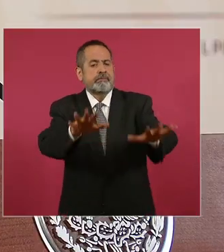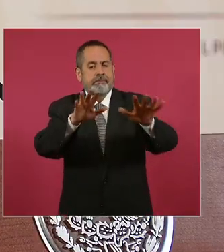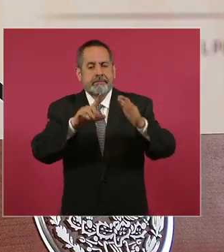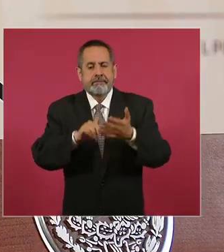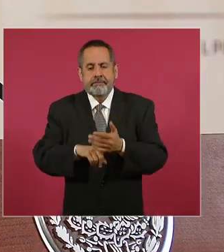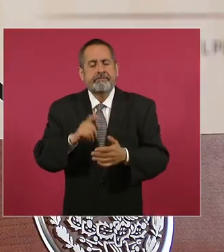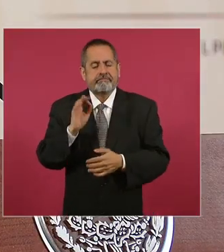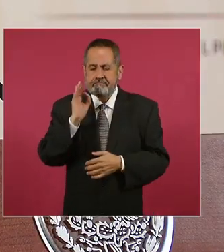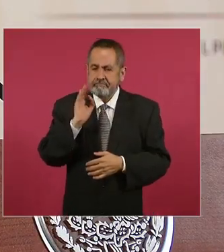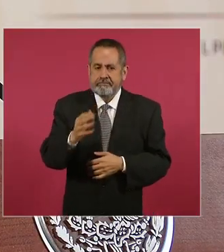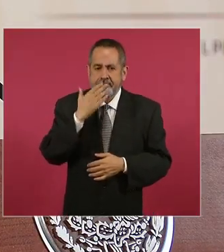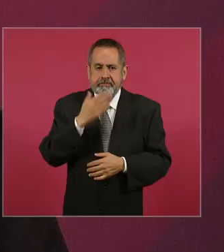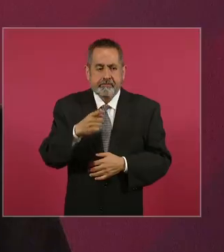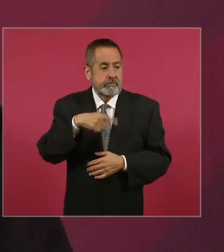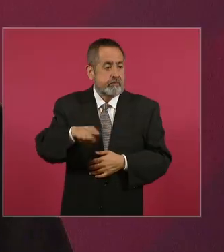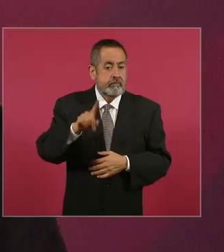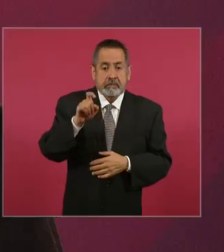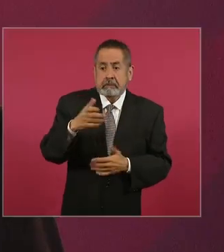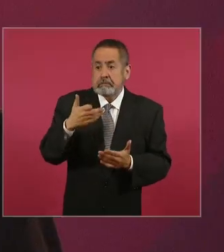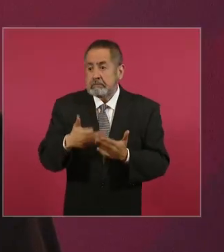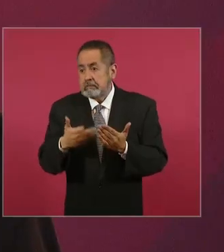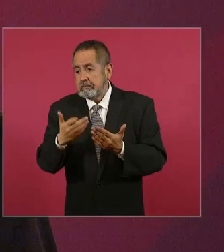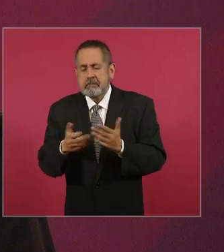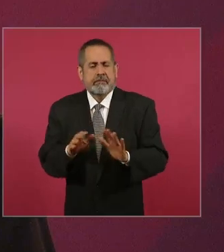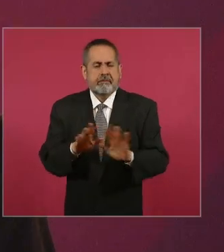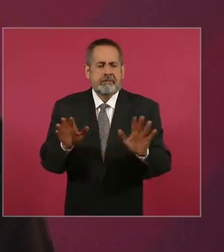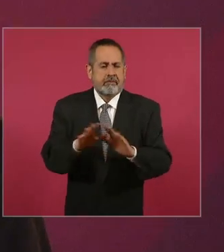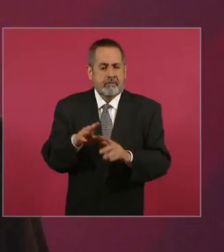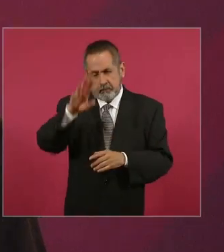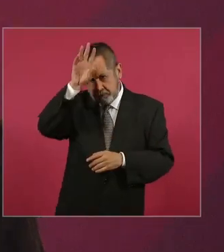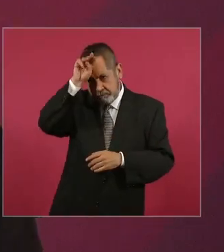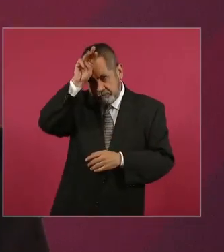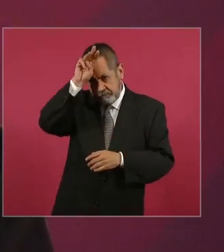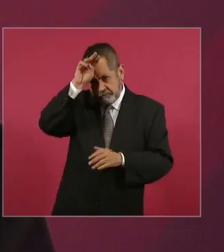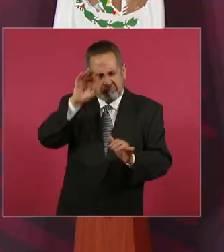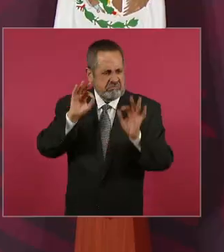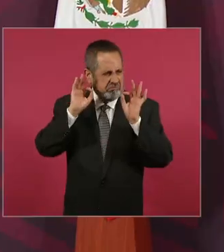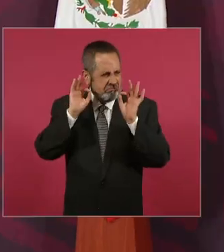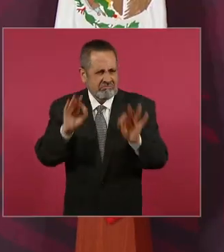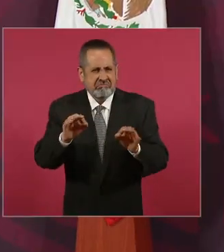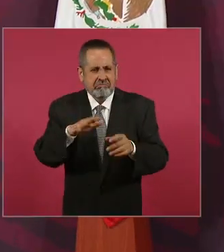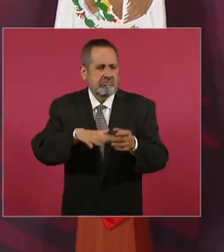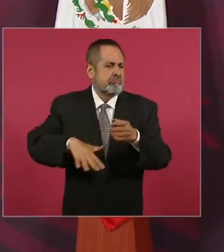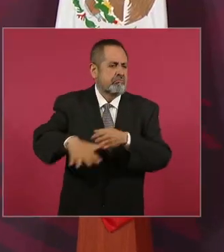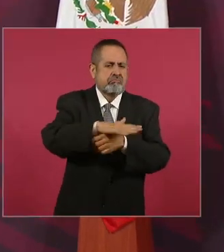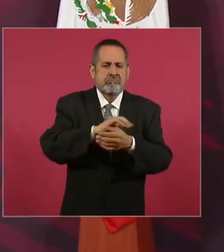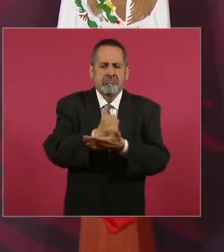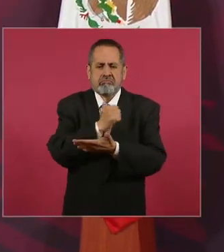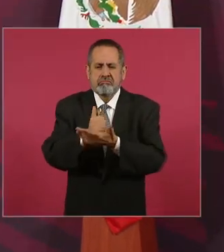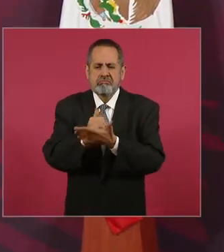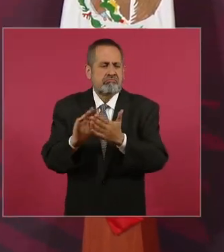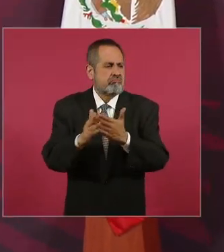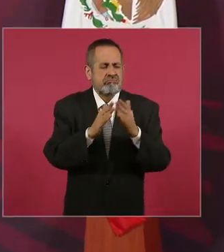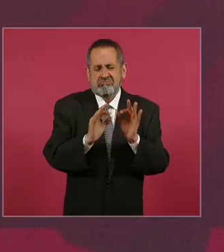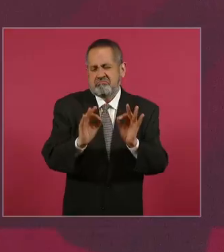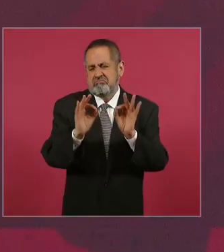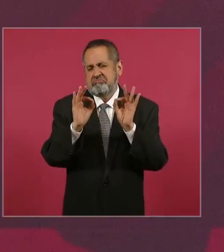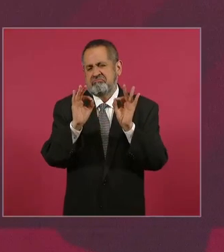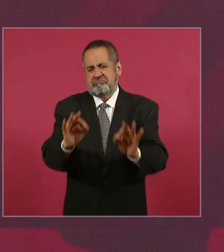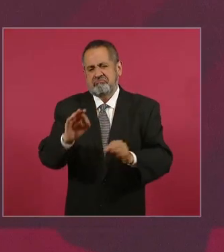que no le va a faltar agua a Monterrey y a la zona conurbada